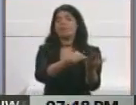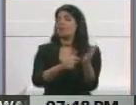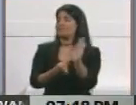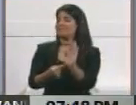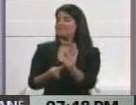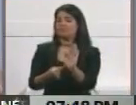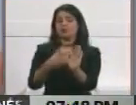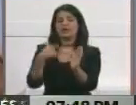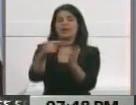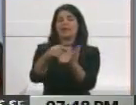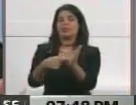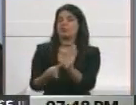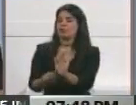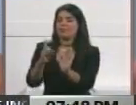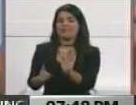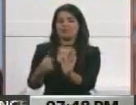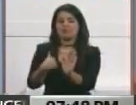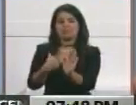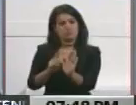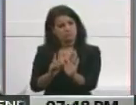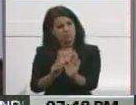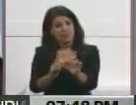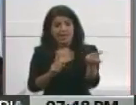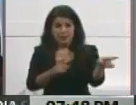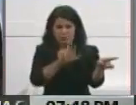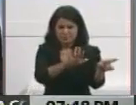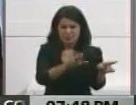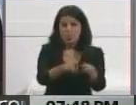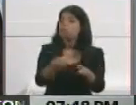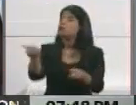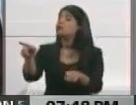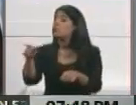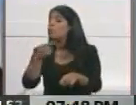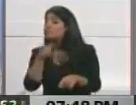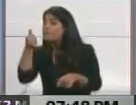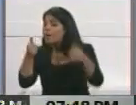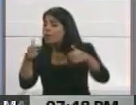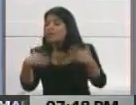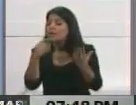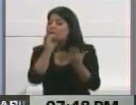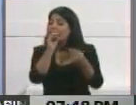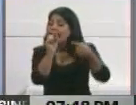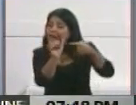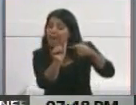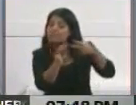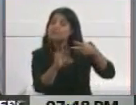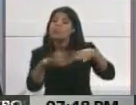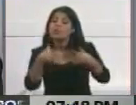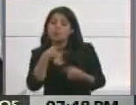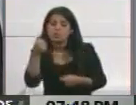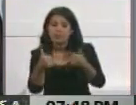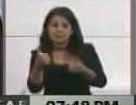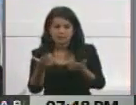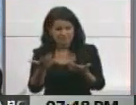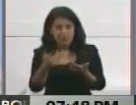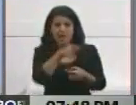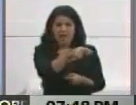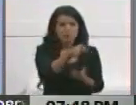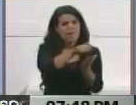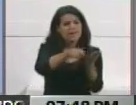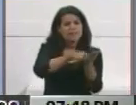esto o por aquello o por lo otro pero no solamente se escriben artículos como el 233 falta absoluta el